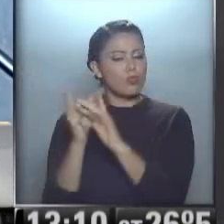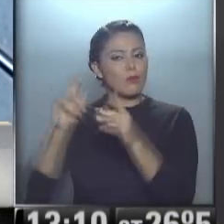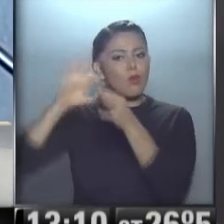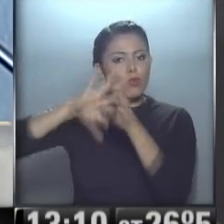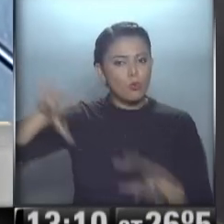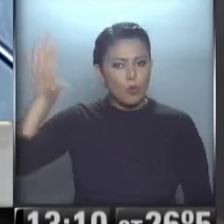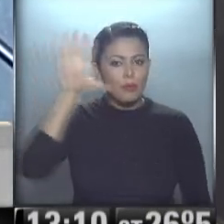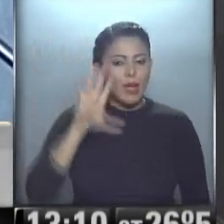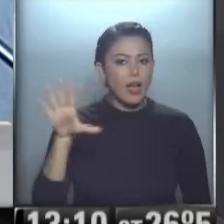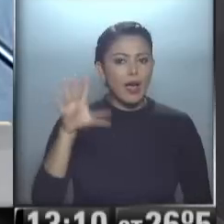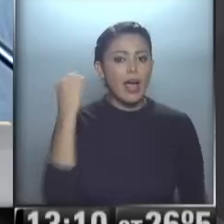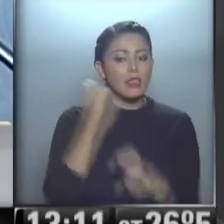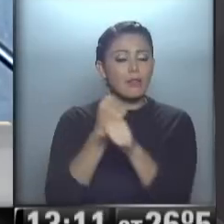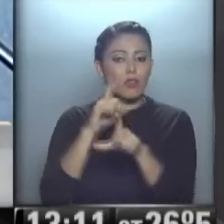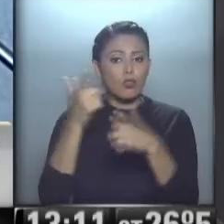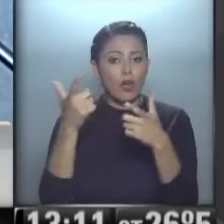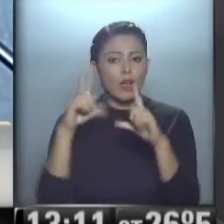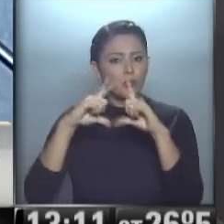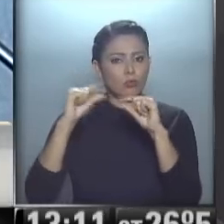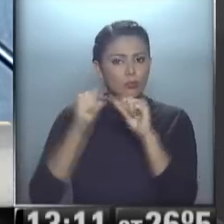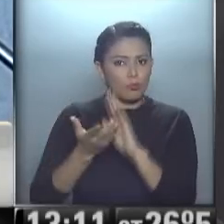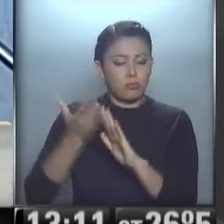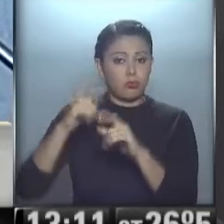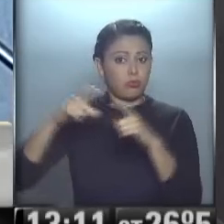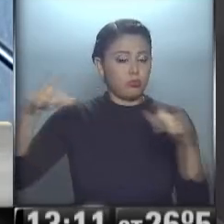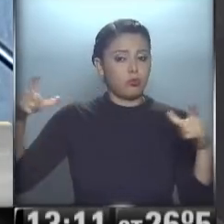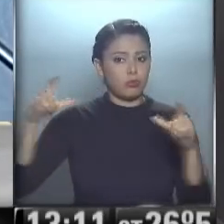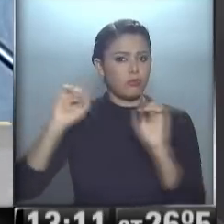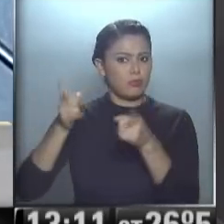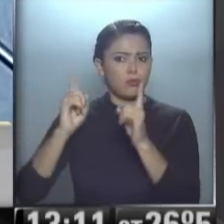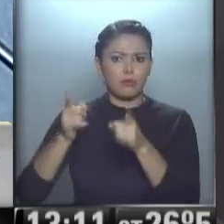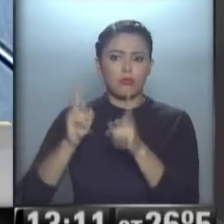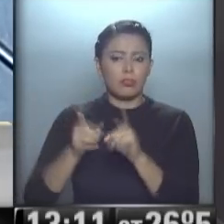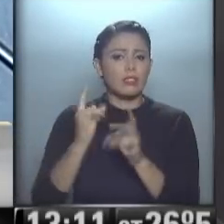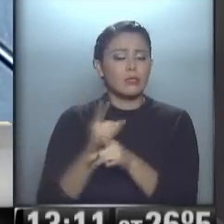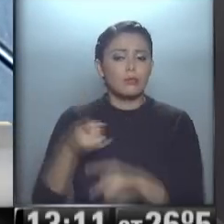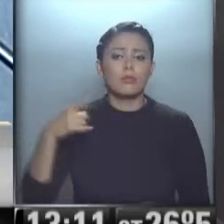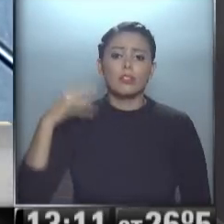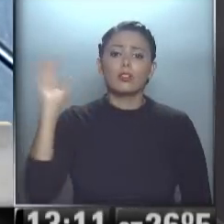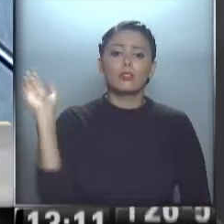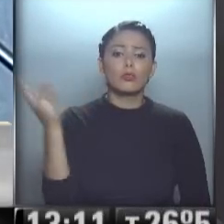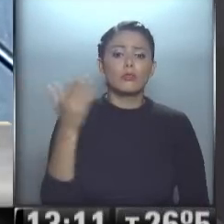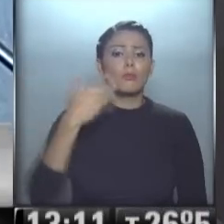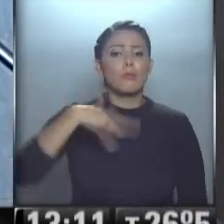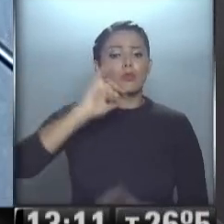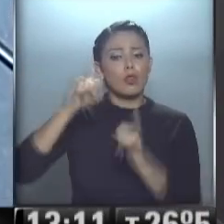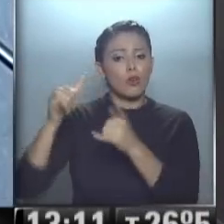Europea las tasas de desempleo son elevadas persistentes y afectan sustancialmente al desempleo